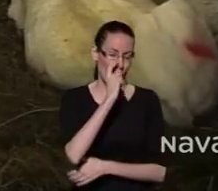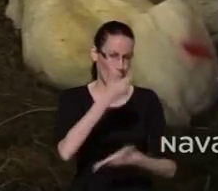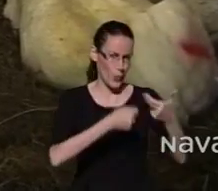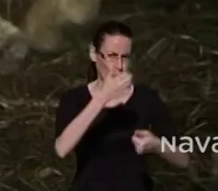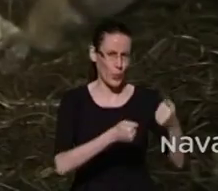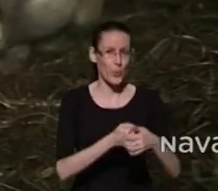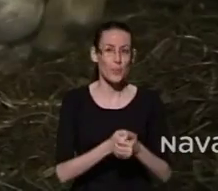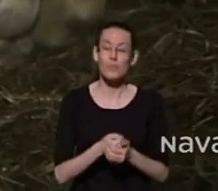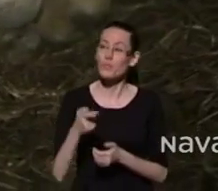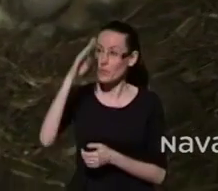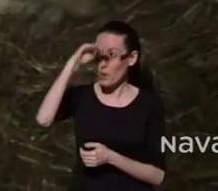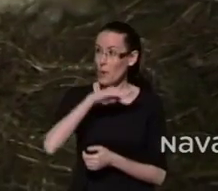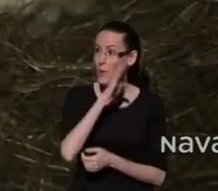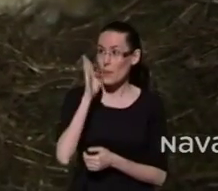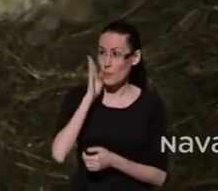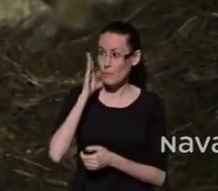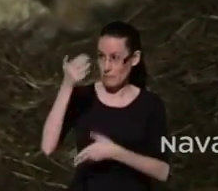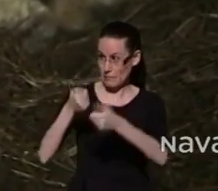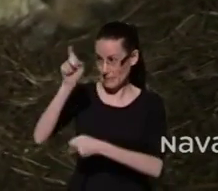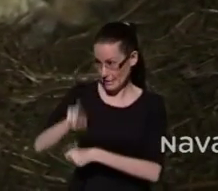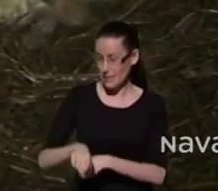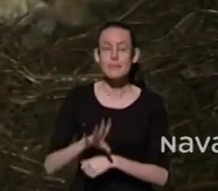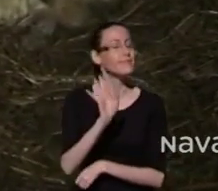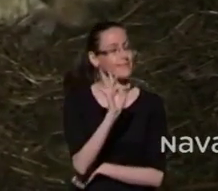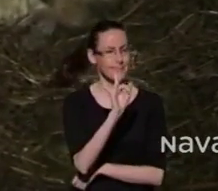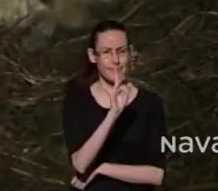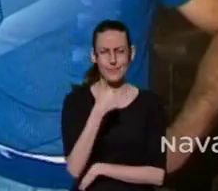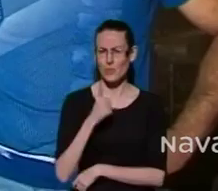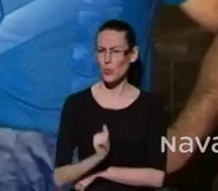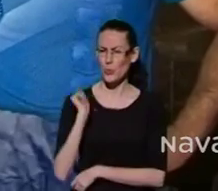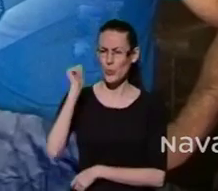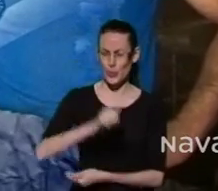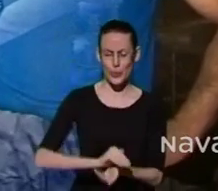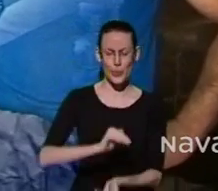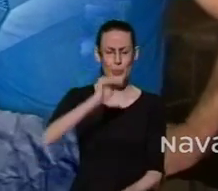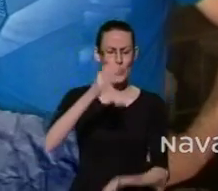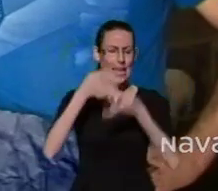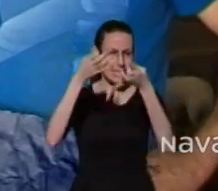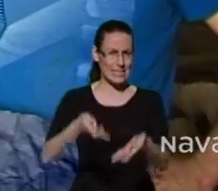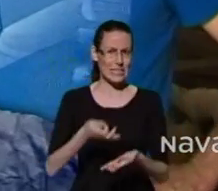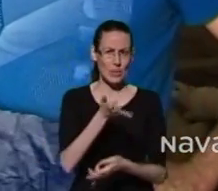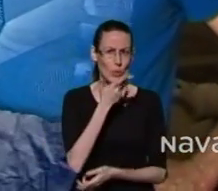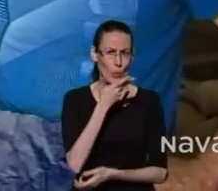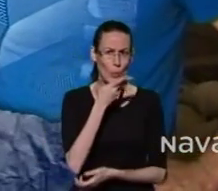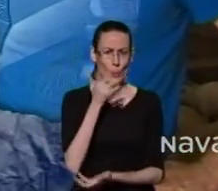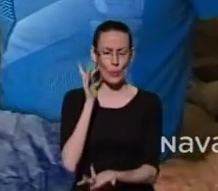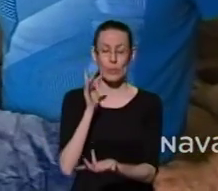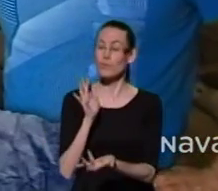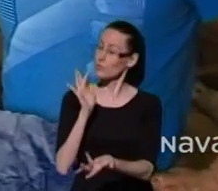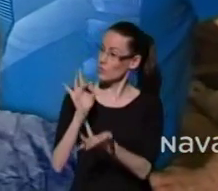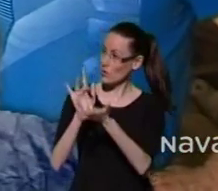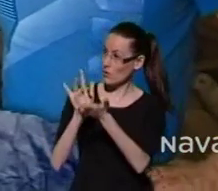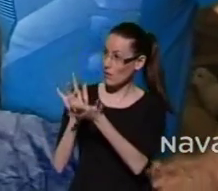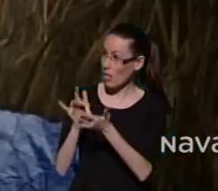tus padres? Sí, sí, bueno, siempre he conocido aquí todo este tema de la quesería y todo esto, y sí. O sea que desde muy pequeño has estado entre ovejas,